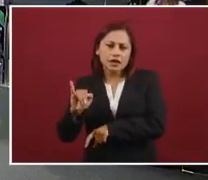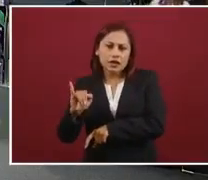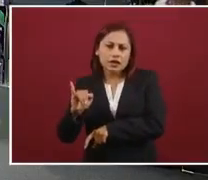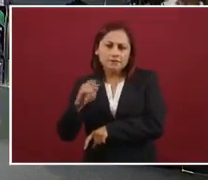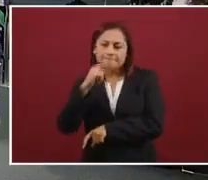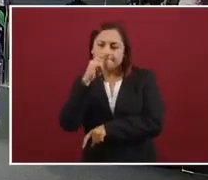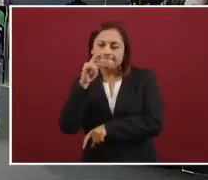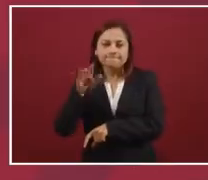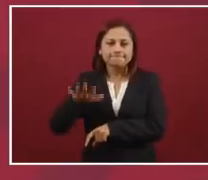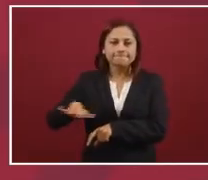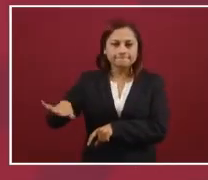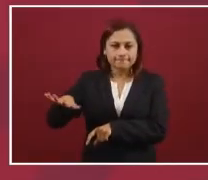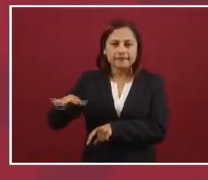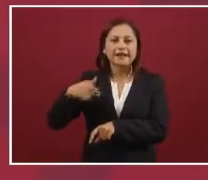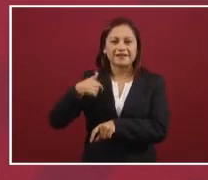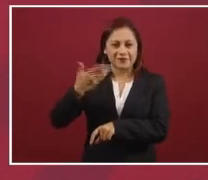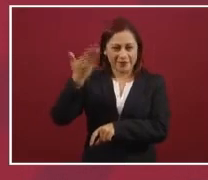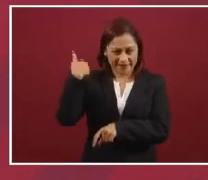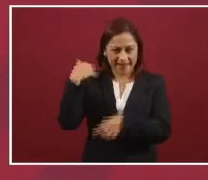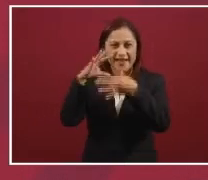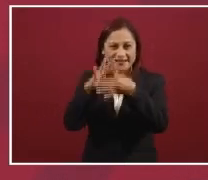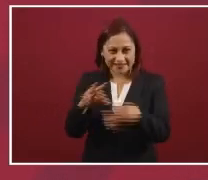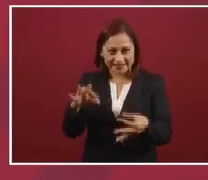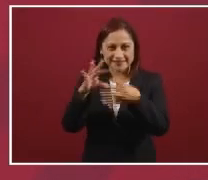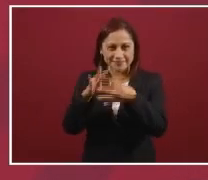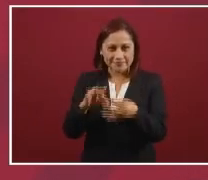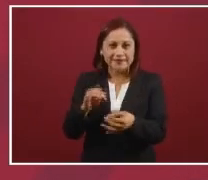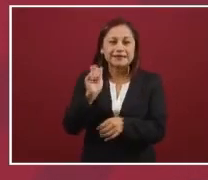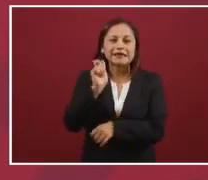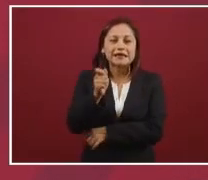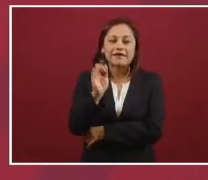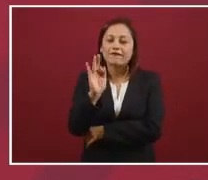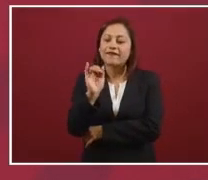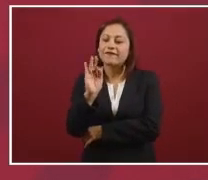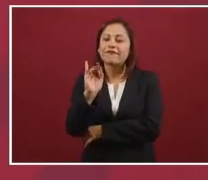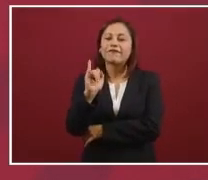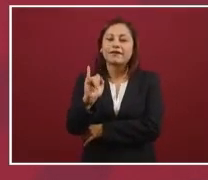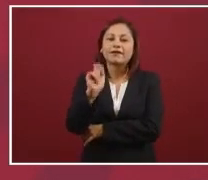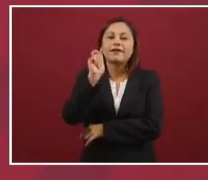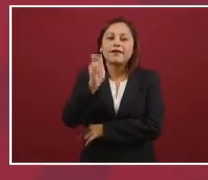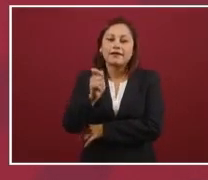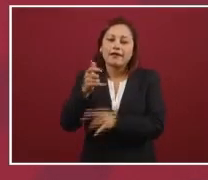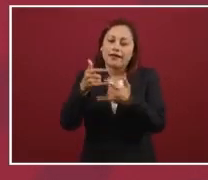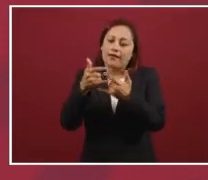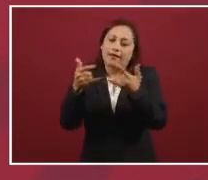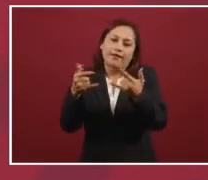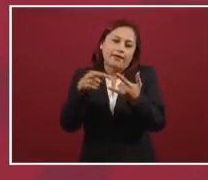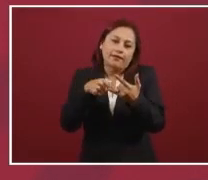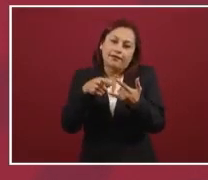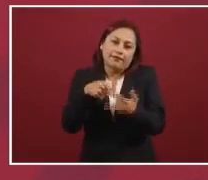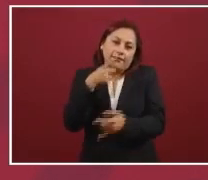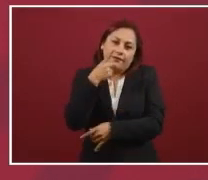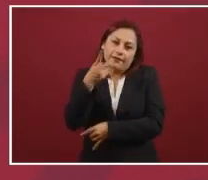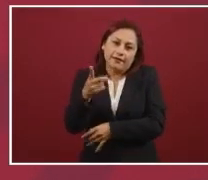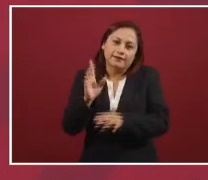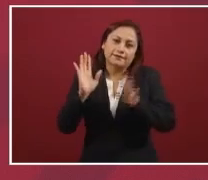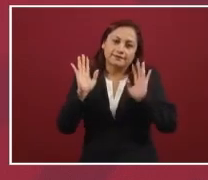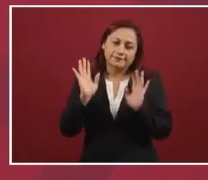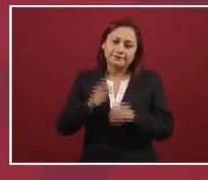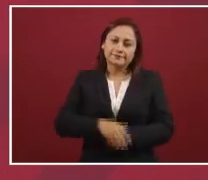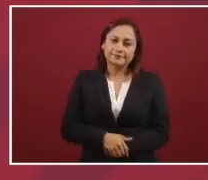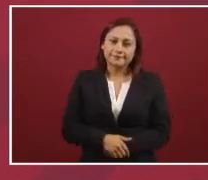cosa de ver la historia, ¿sí?, que la tenemos en contra.